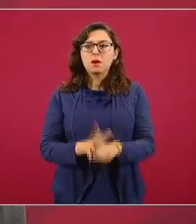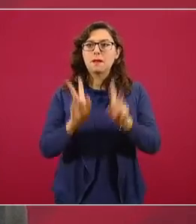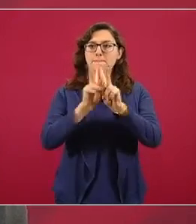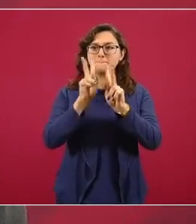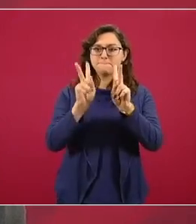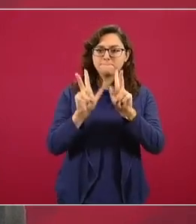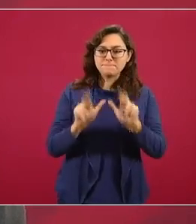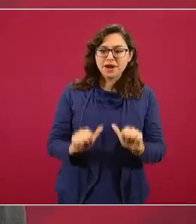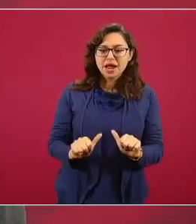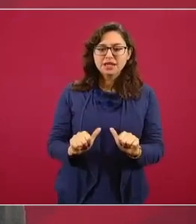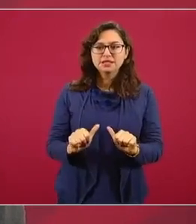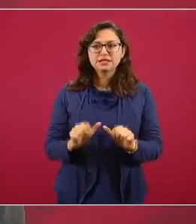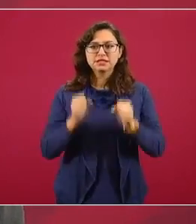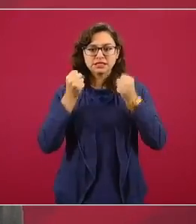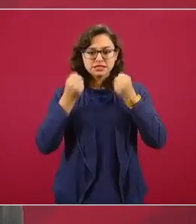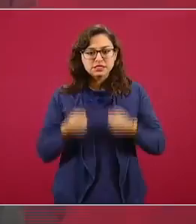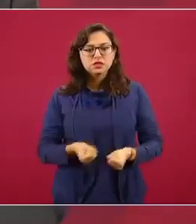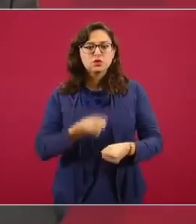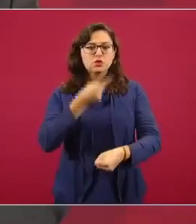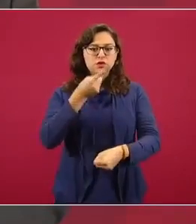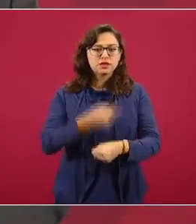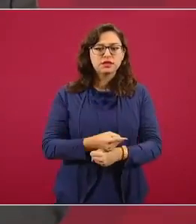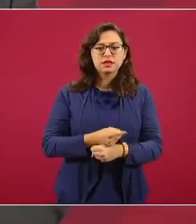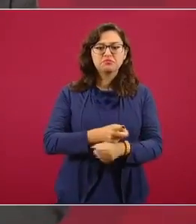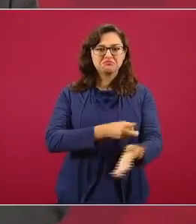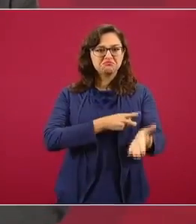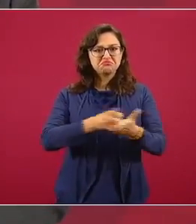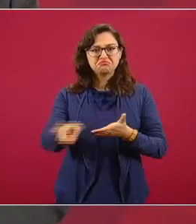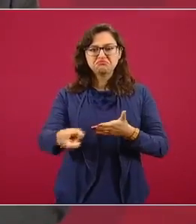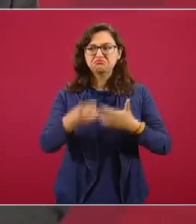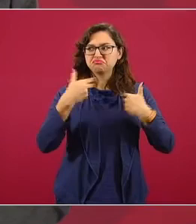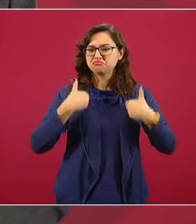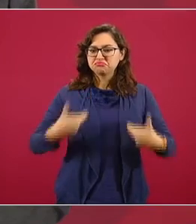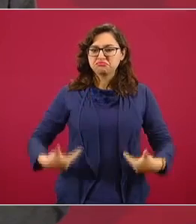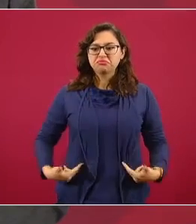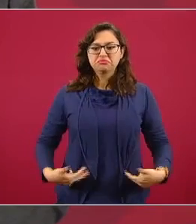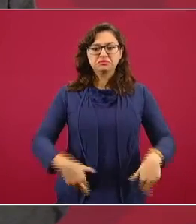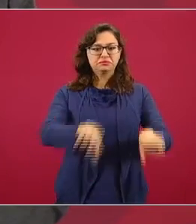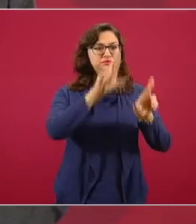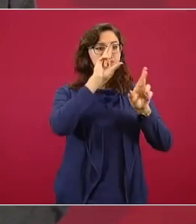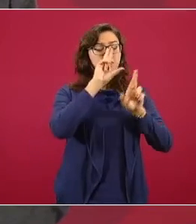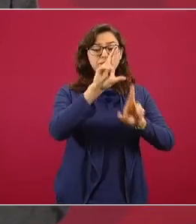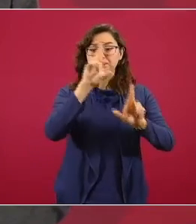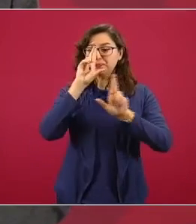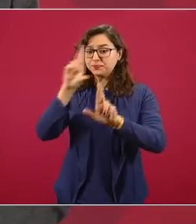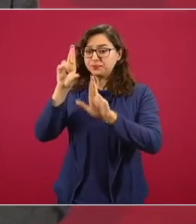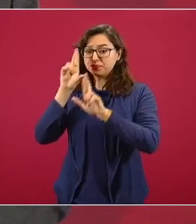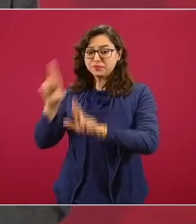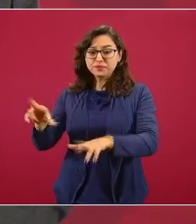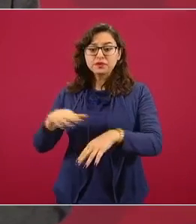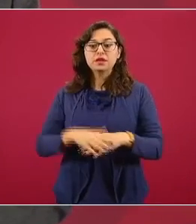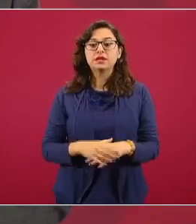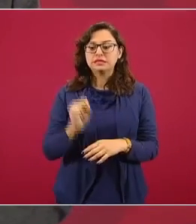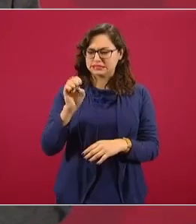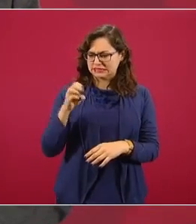la Marina está actuando con rectitud